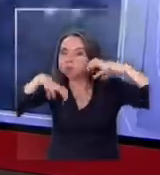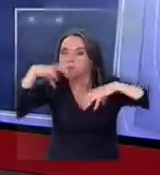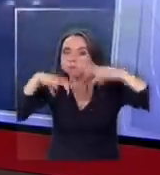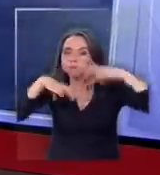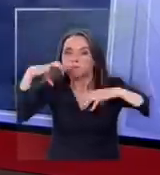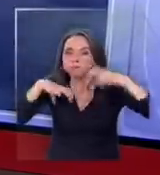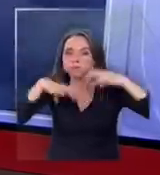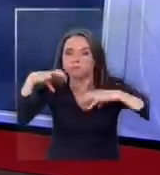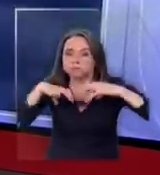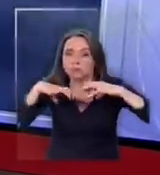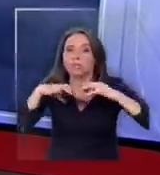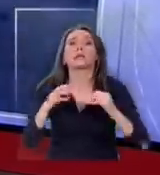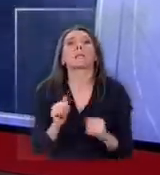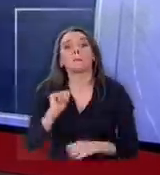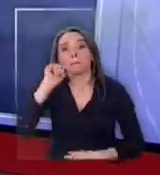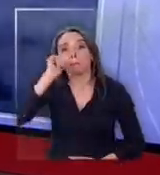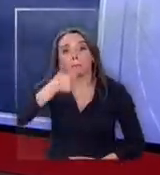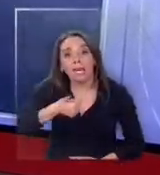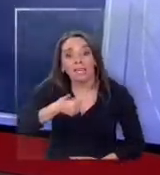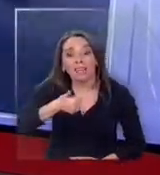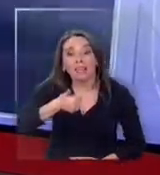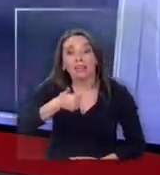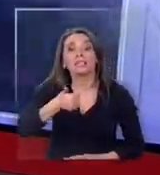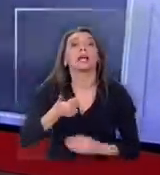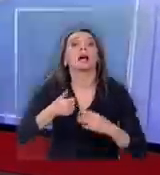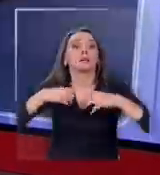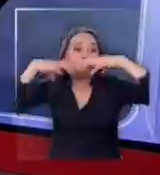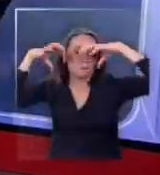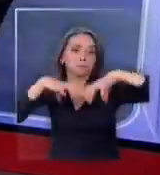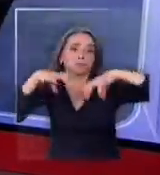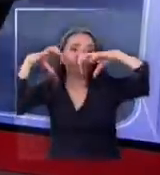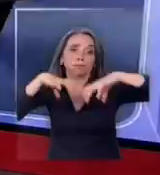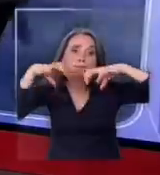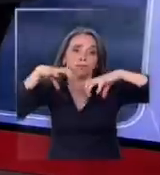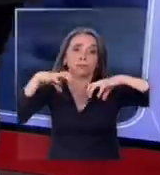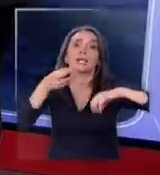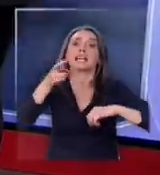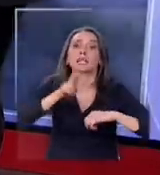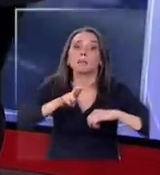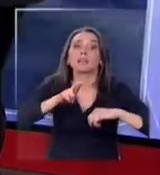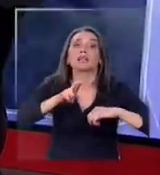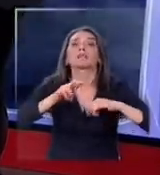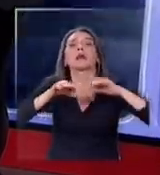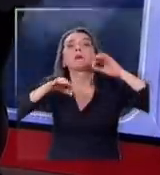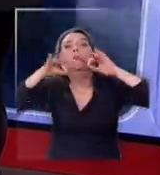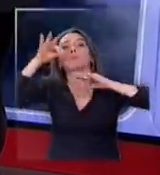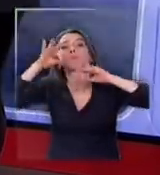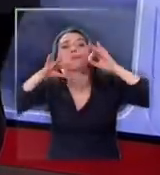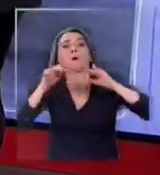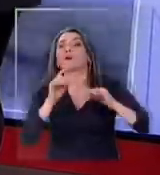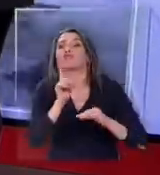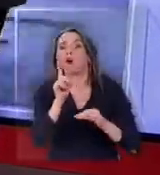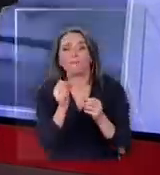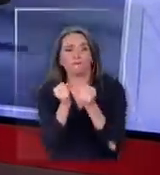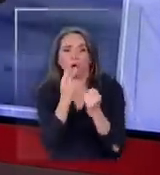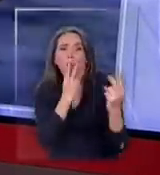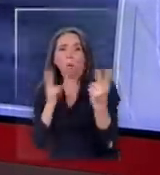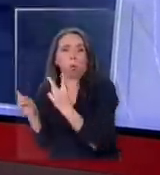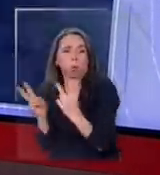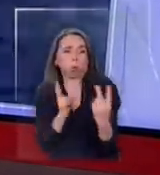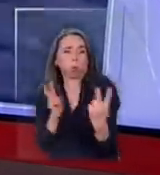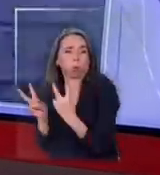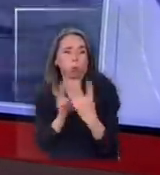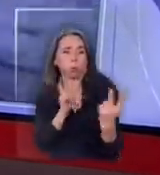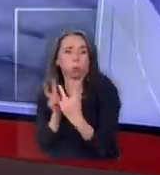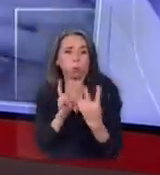podrían ser intensas. Y para mañana en general entonces esperamos precipitaciones que se repiten pero de forma ya más débil y sin ese viento tan fuerte como tuvimos